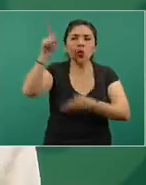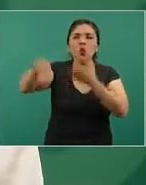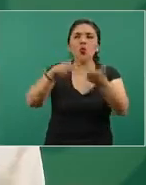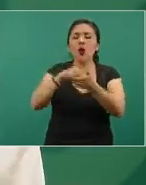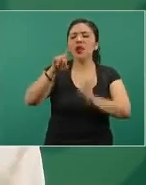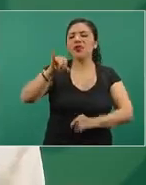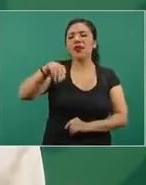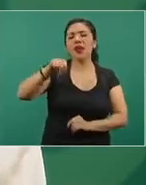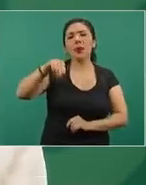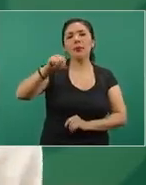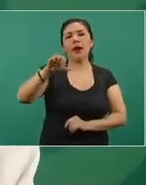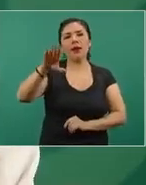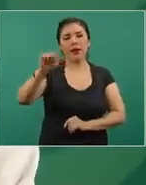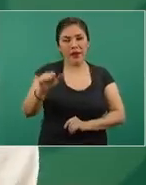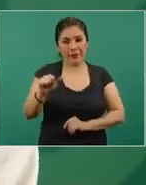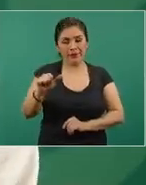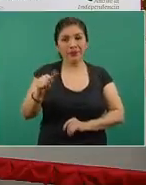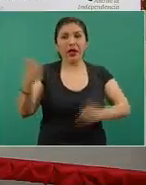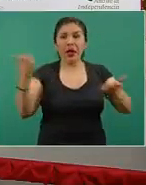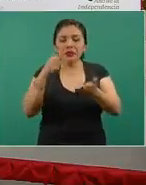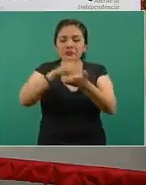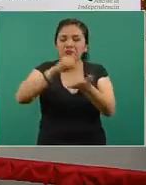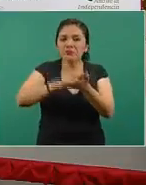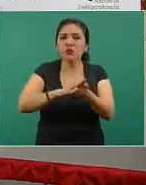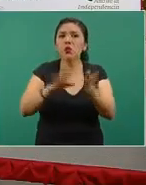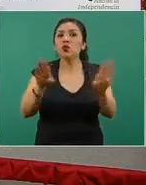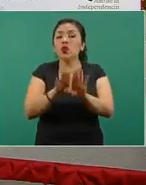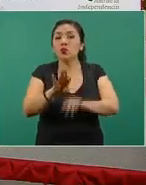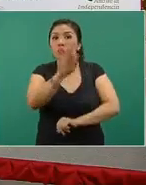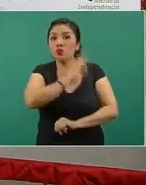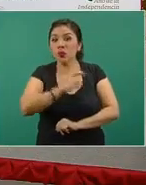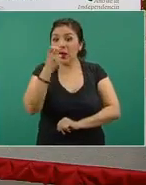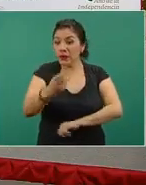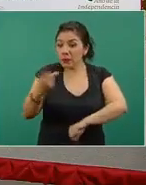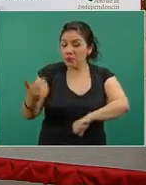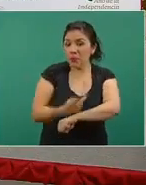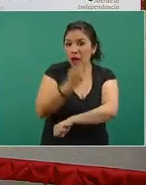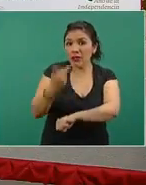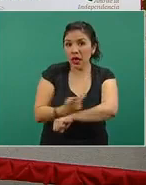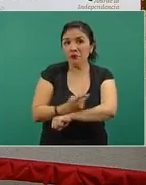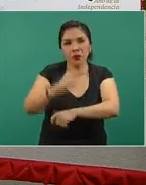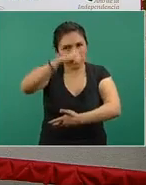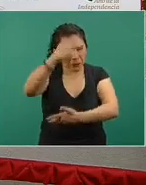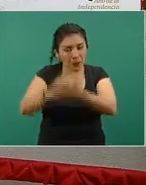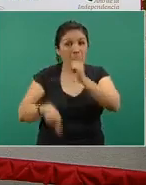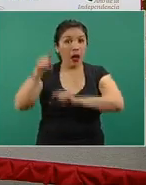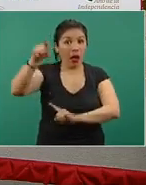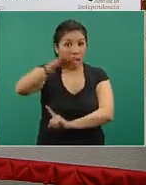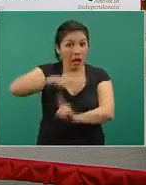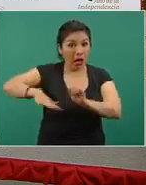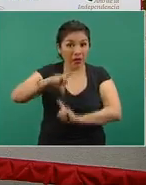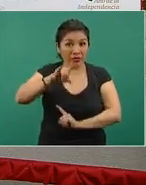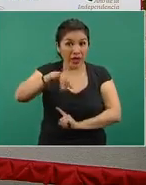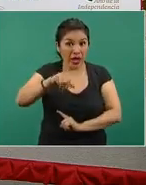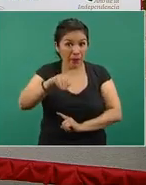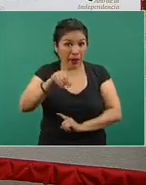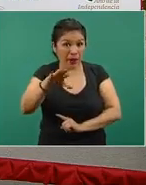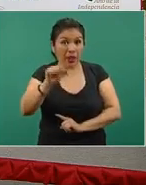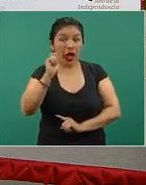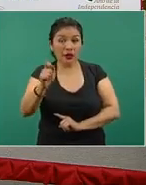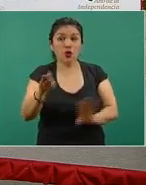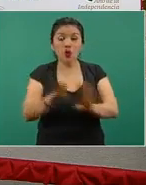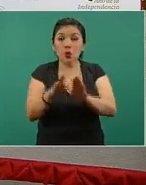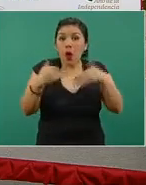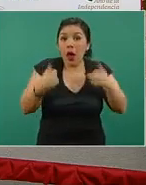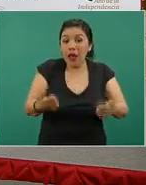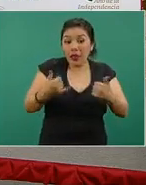Dinamarca que documenta cuál es la probabilidad de que esto ocurra. En el contexto de Dinamarca, no necesariamente es